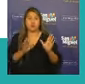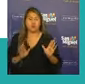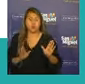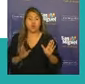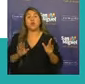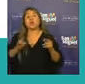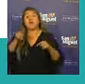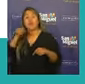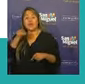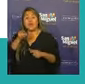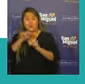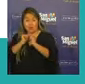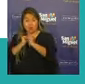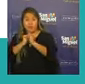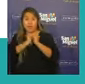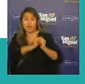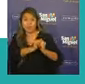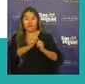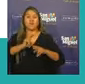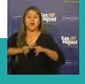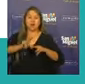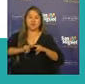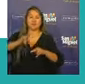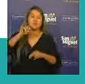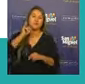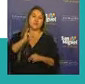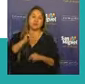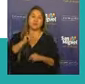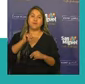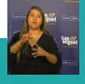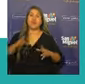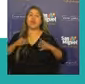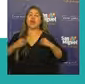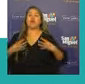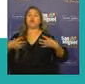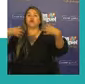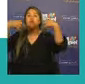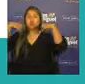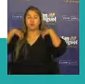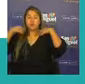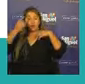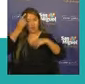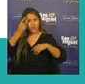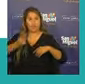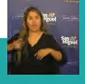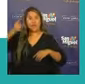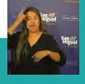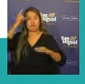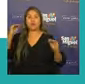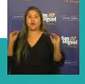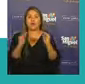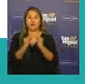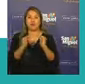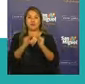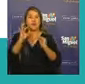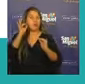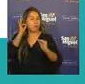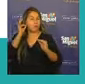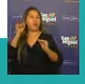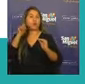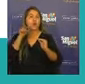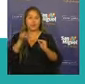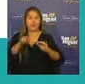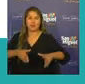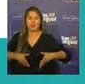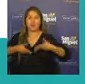ese acompañamiento lo estamos haciendo. Apenas asumimos, creamos la Casa de las Mujeres, en donde le